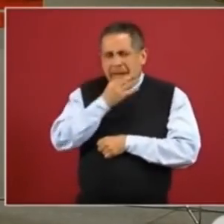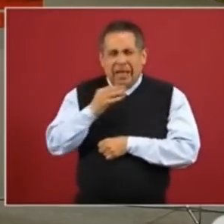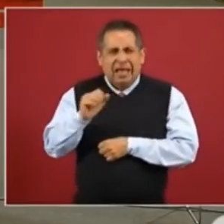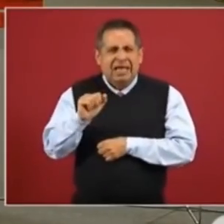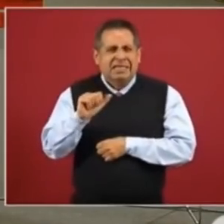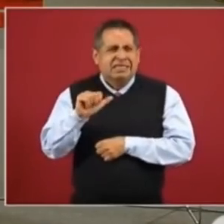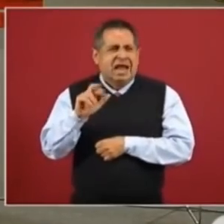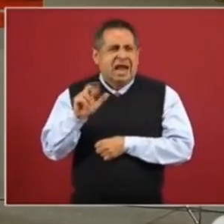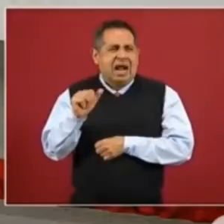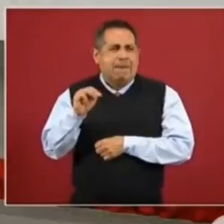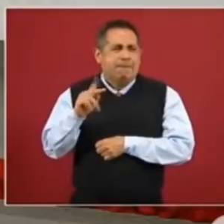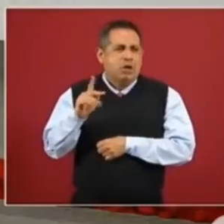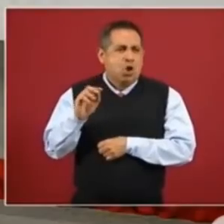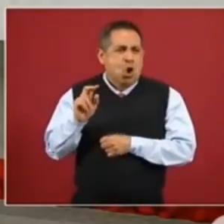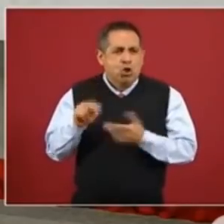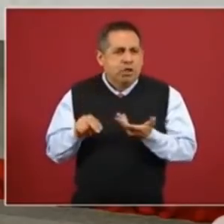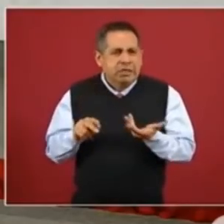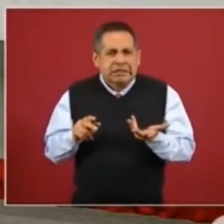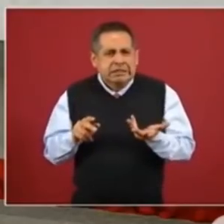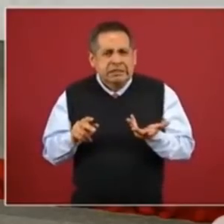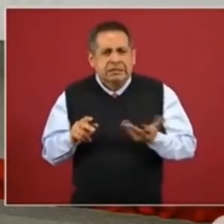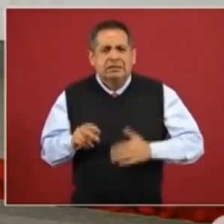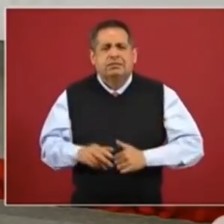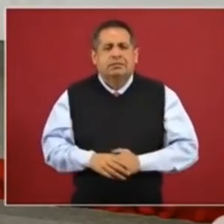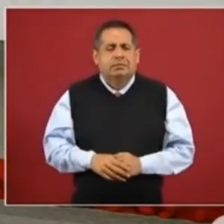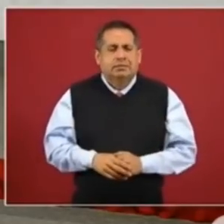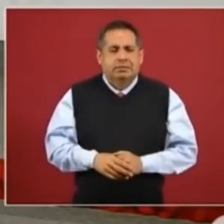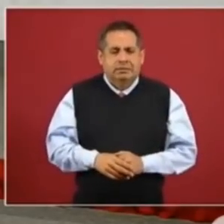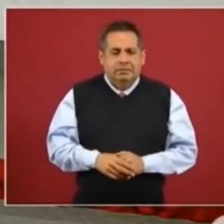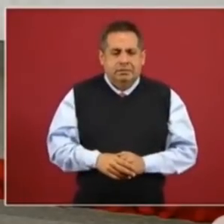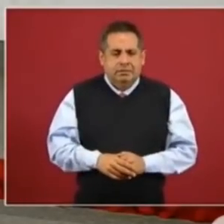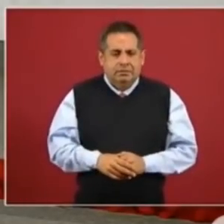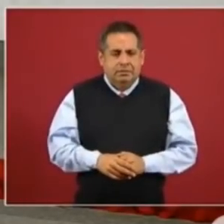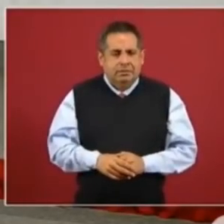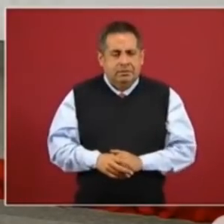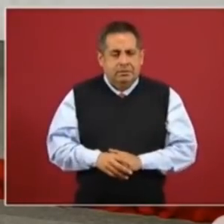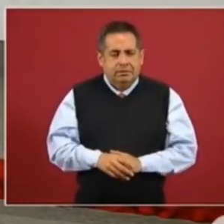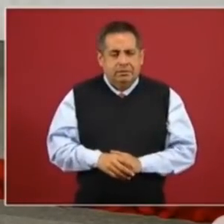la atención correspondiente. Doctora Santa.